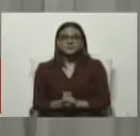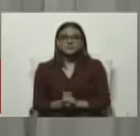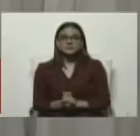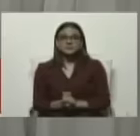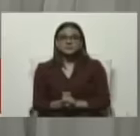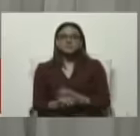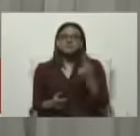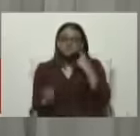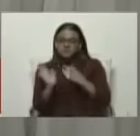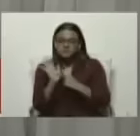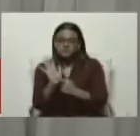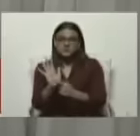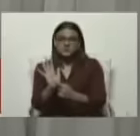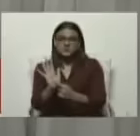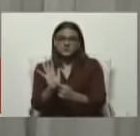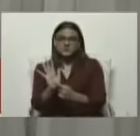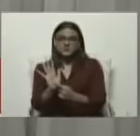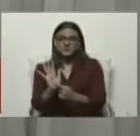presentando